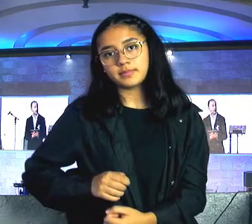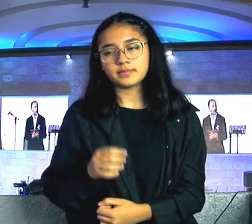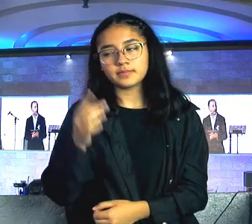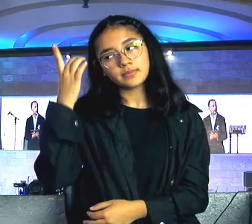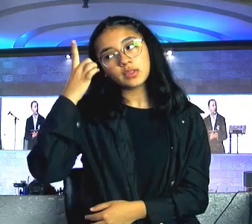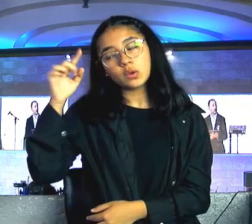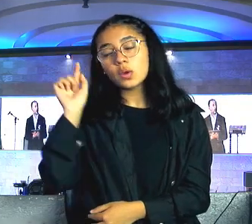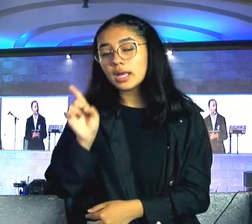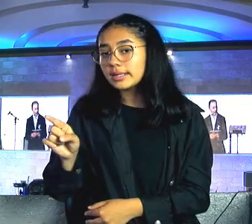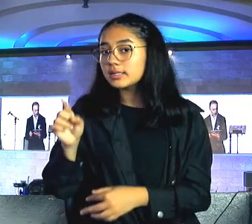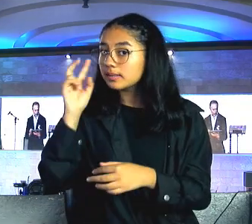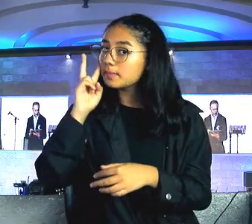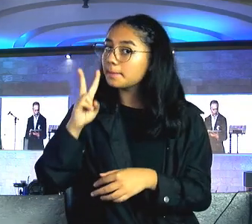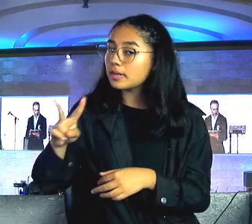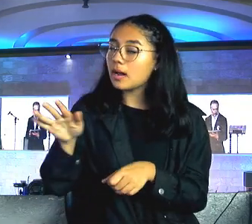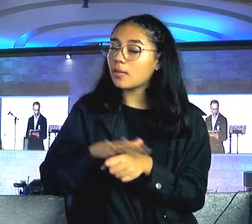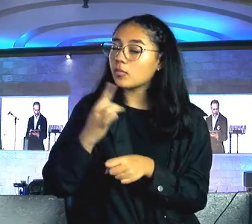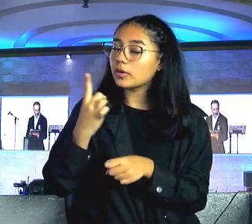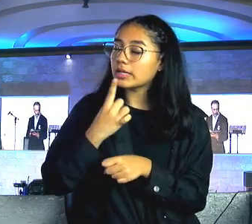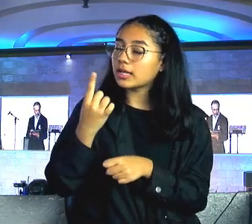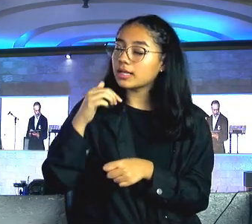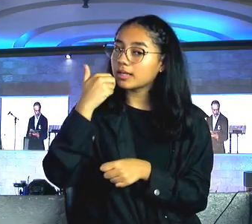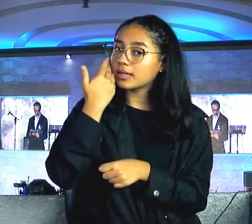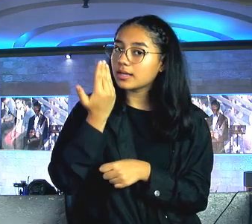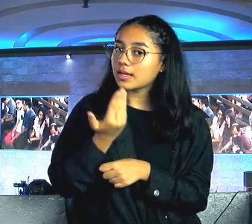mira porque te quiere bendecir.